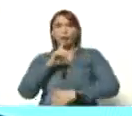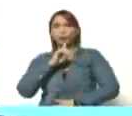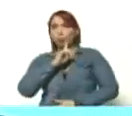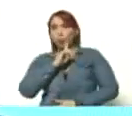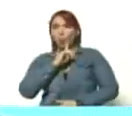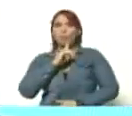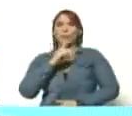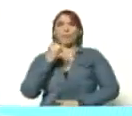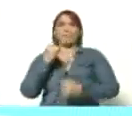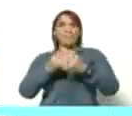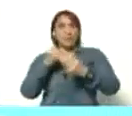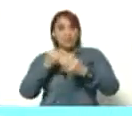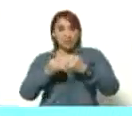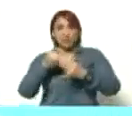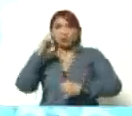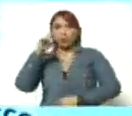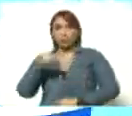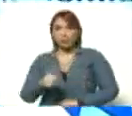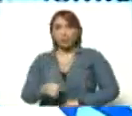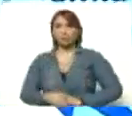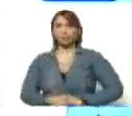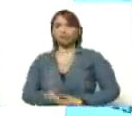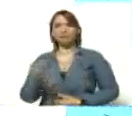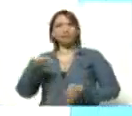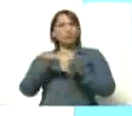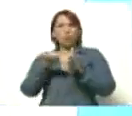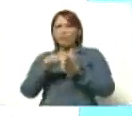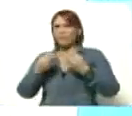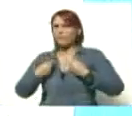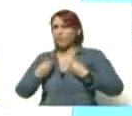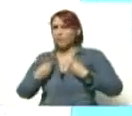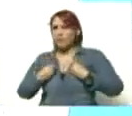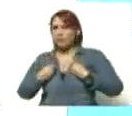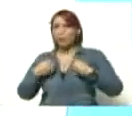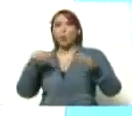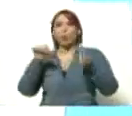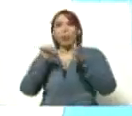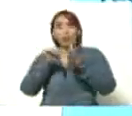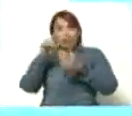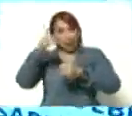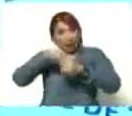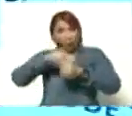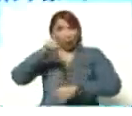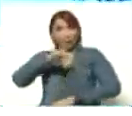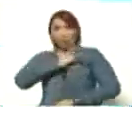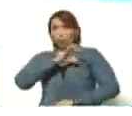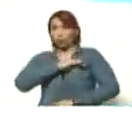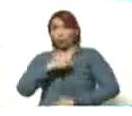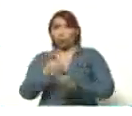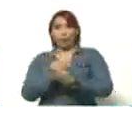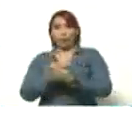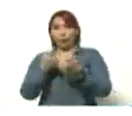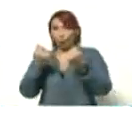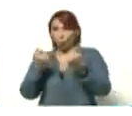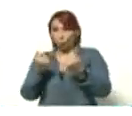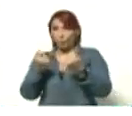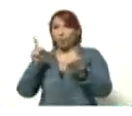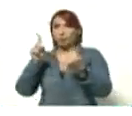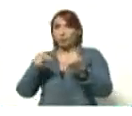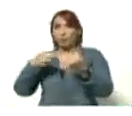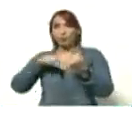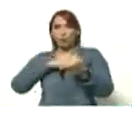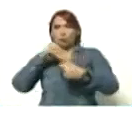datos residenciales, luego nuestros datos socioeconómicos, luego de nuestros datos socioeconómicos nuestros